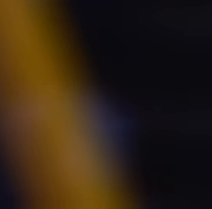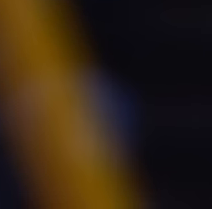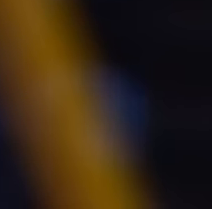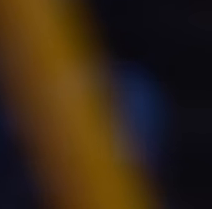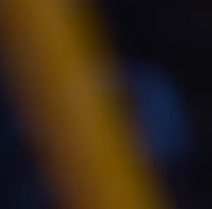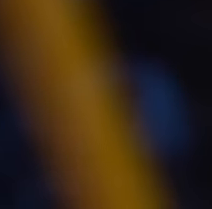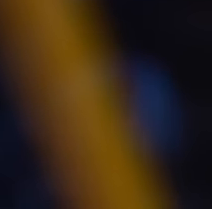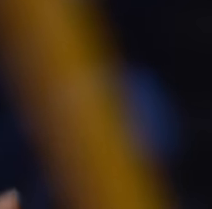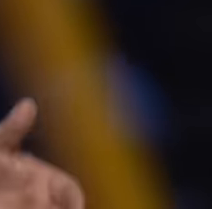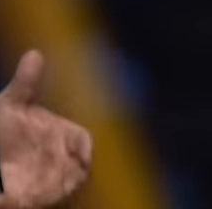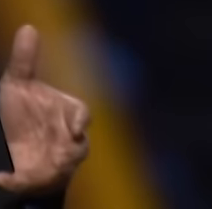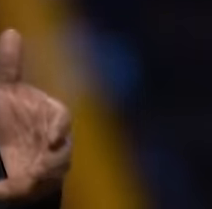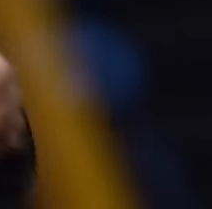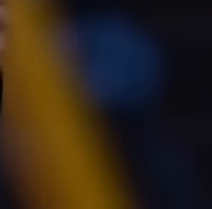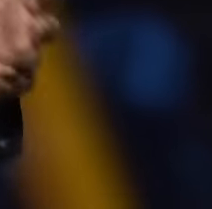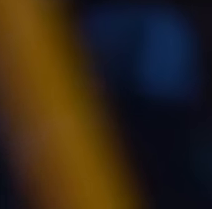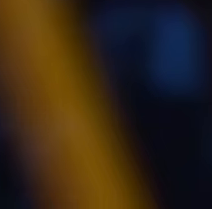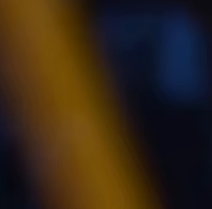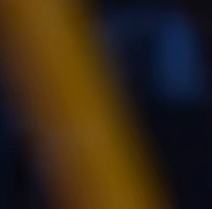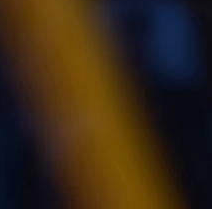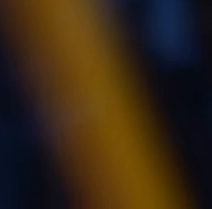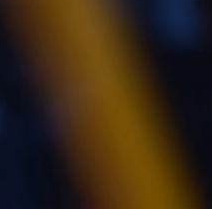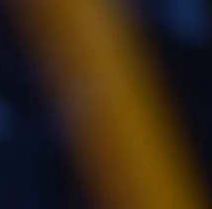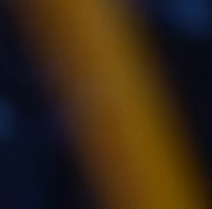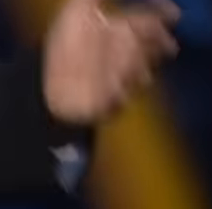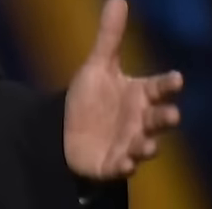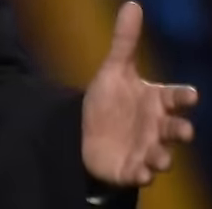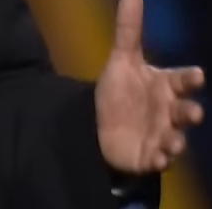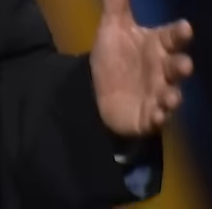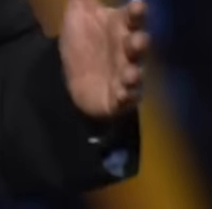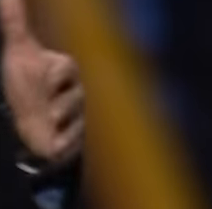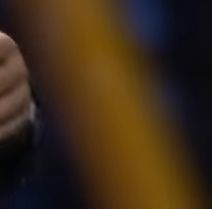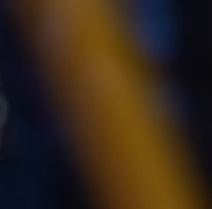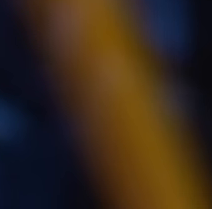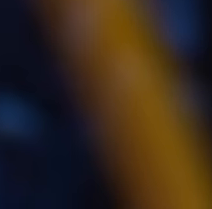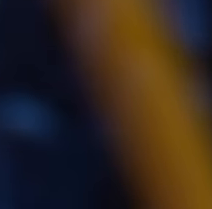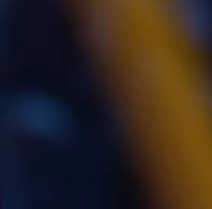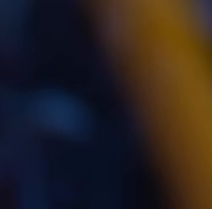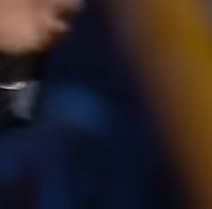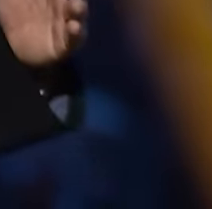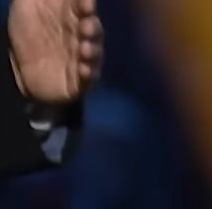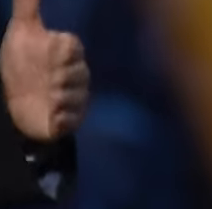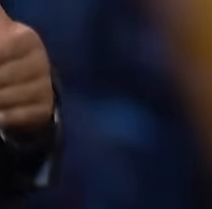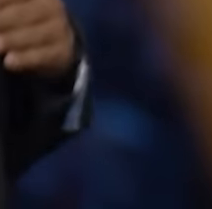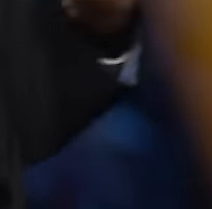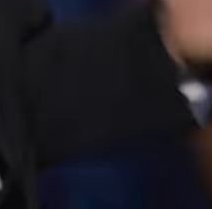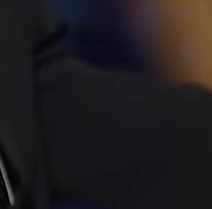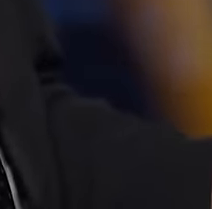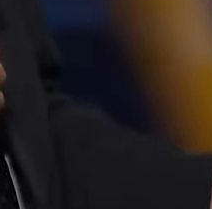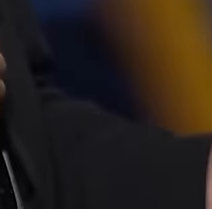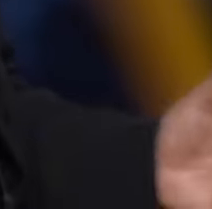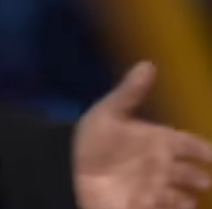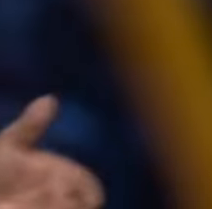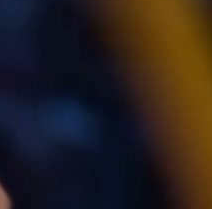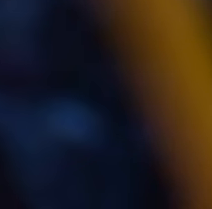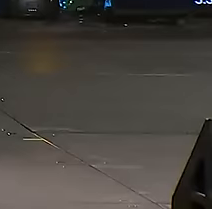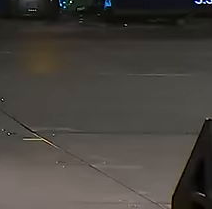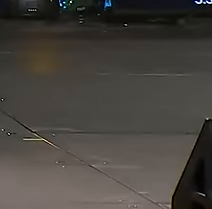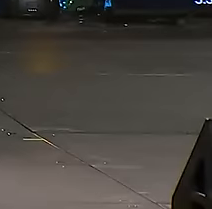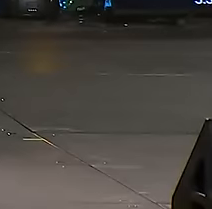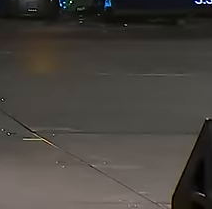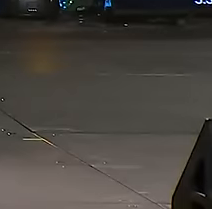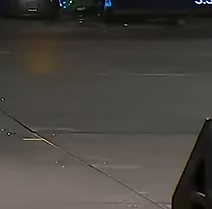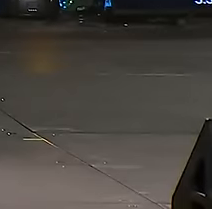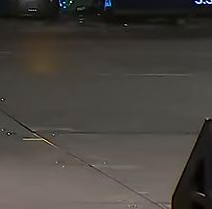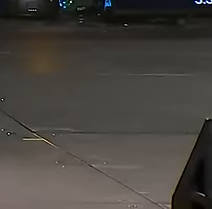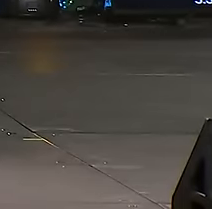programa que siempre ha hecho, pero en este año queremos hacer algo un poco diferente. El tema es edificando juntos y queremos